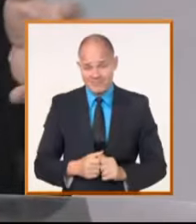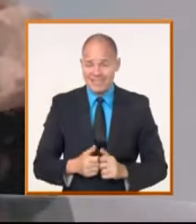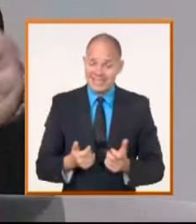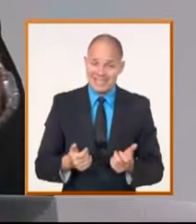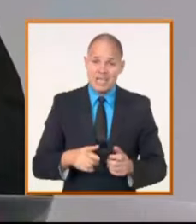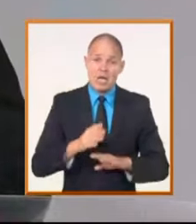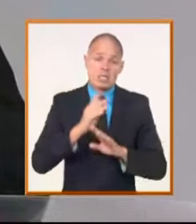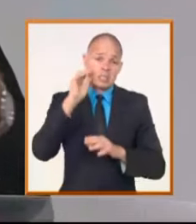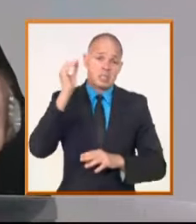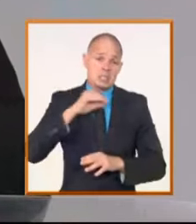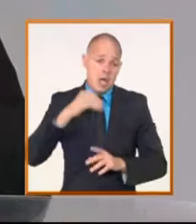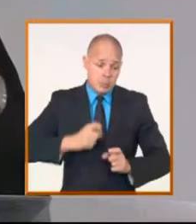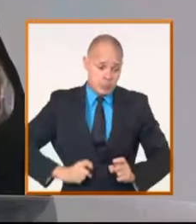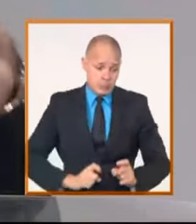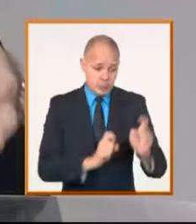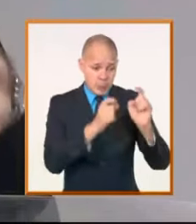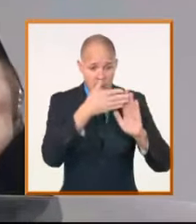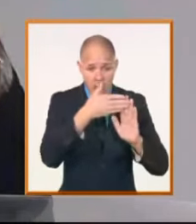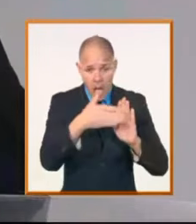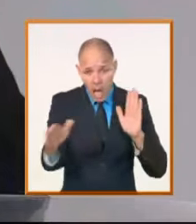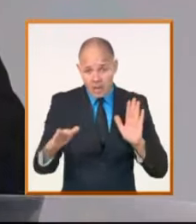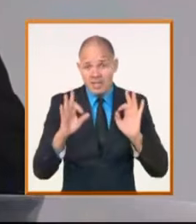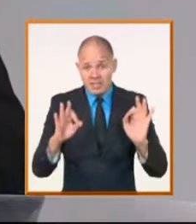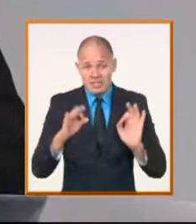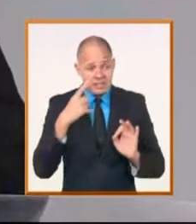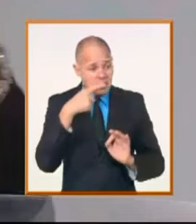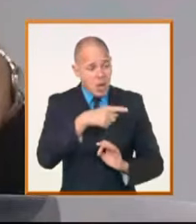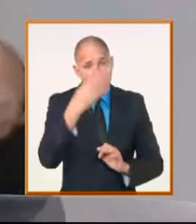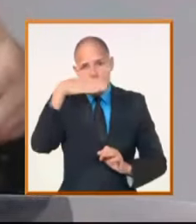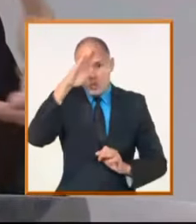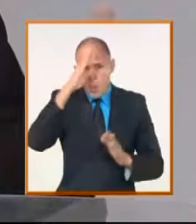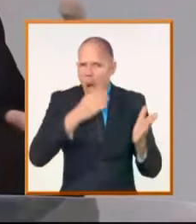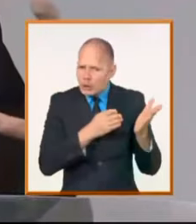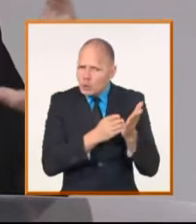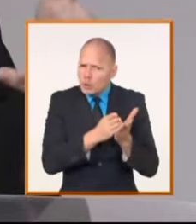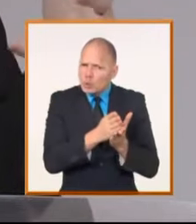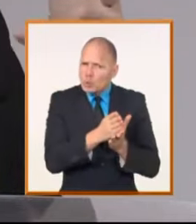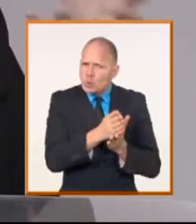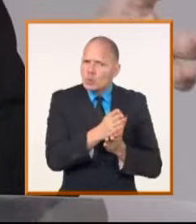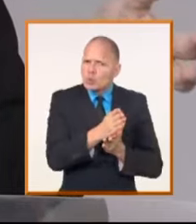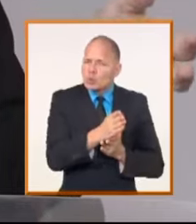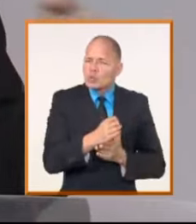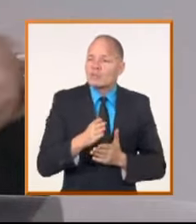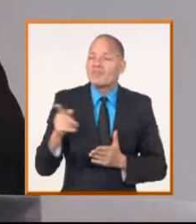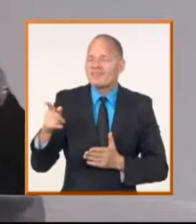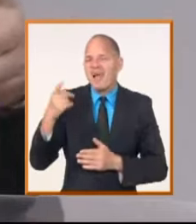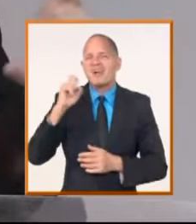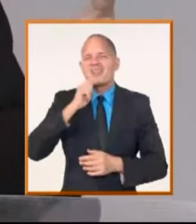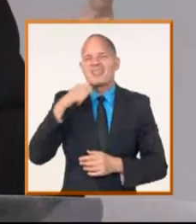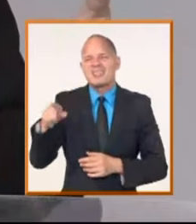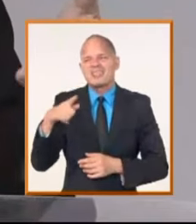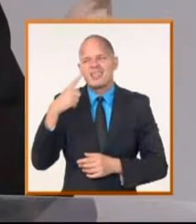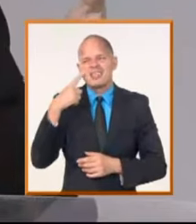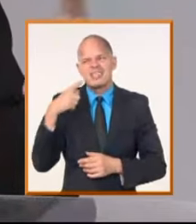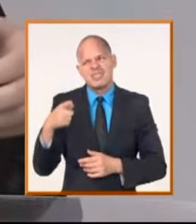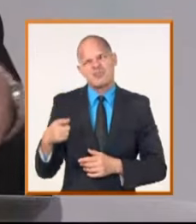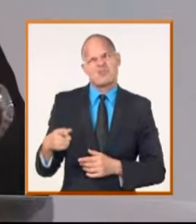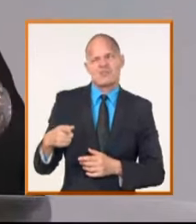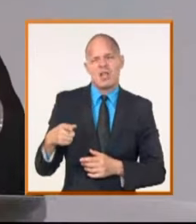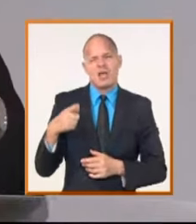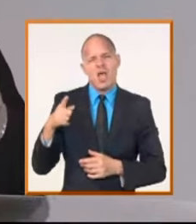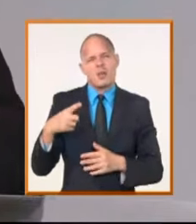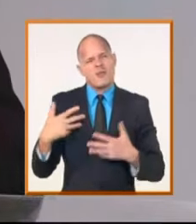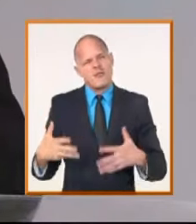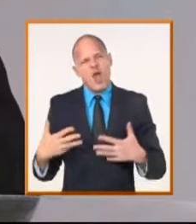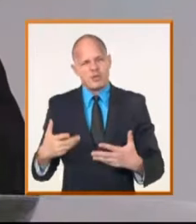desde hace décadas, desde la revolución para acá. Entonces, en ese contexto, la política hacia Cuba difícilmente sea un tema clave en la campaña, casi muy poco